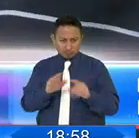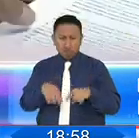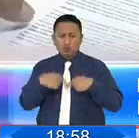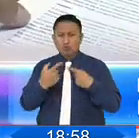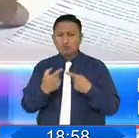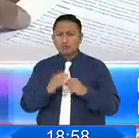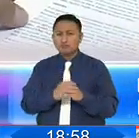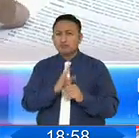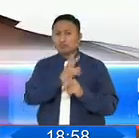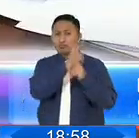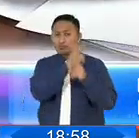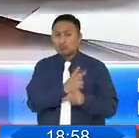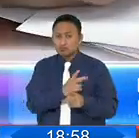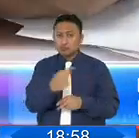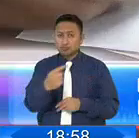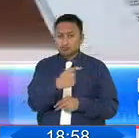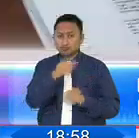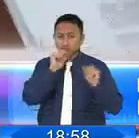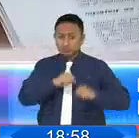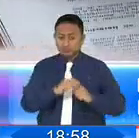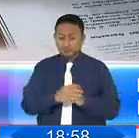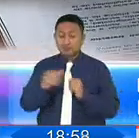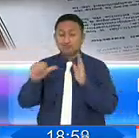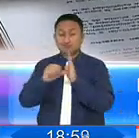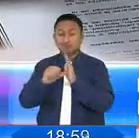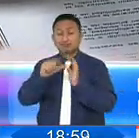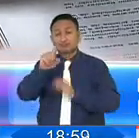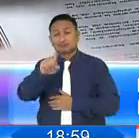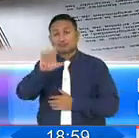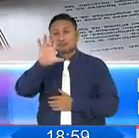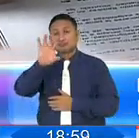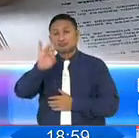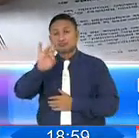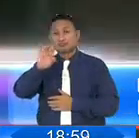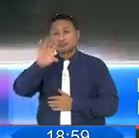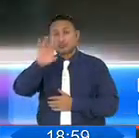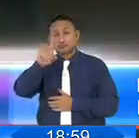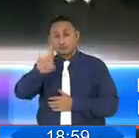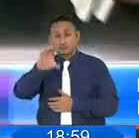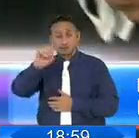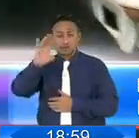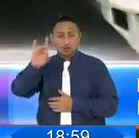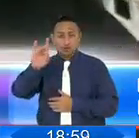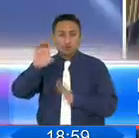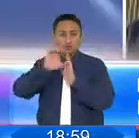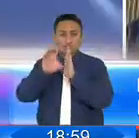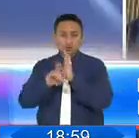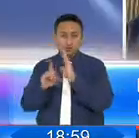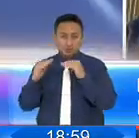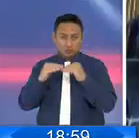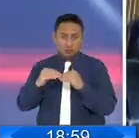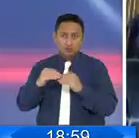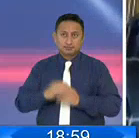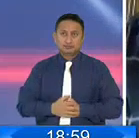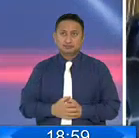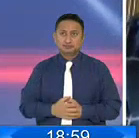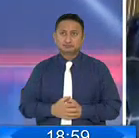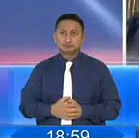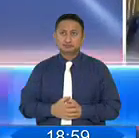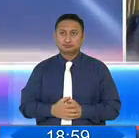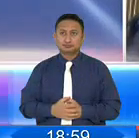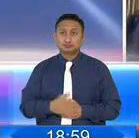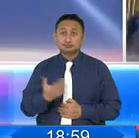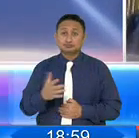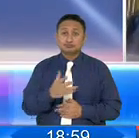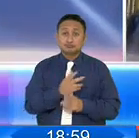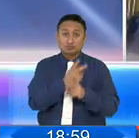la inmunidad para los candidatos según el artículo 108 del Código de la Democracia. La